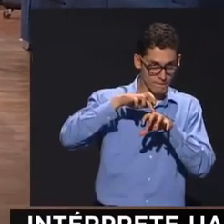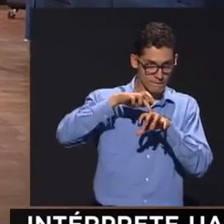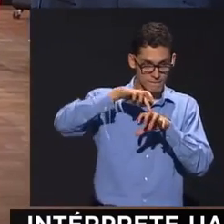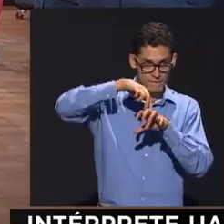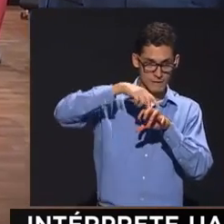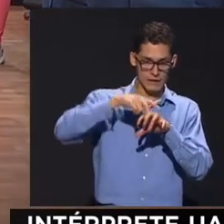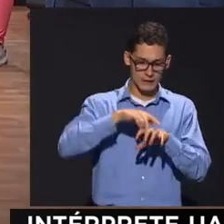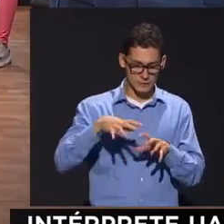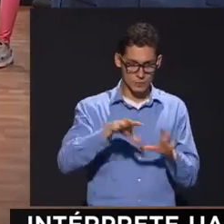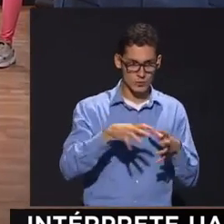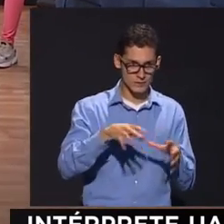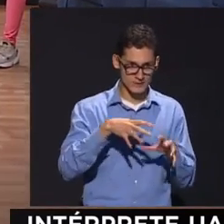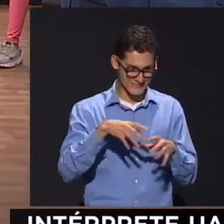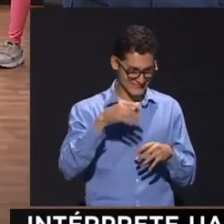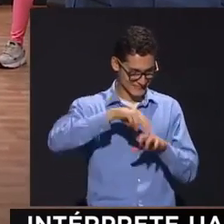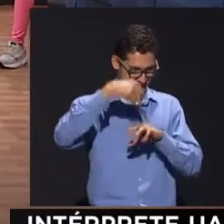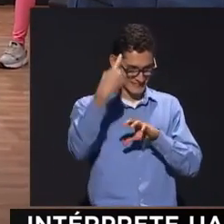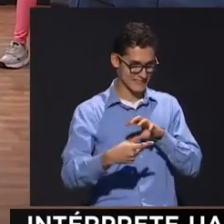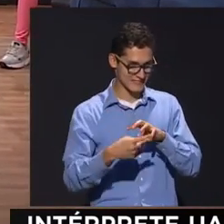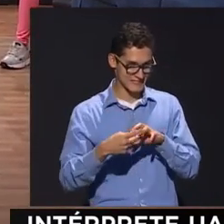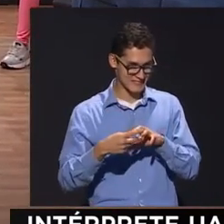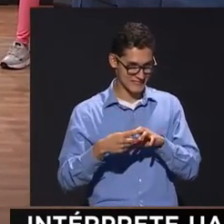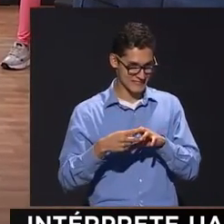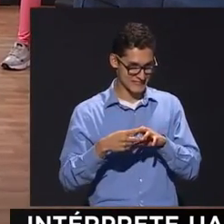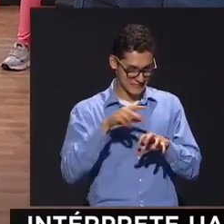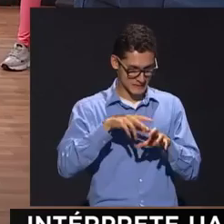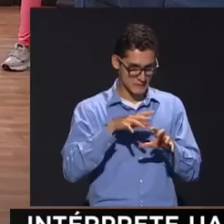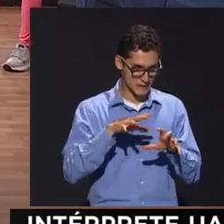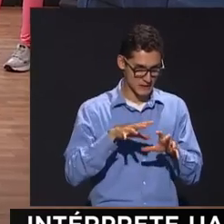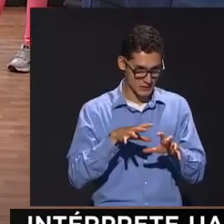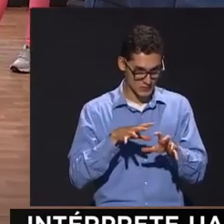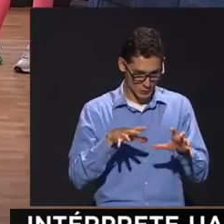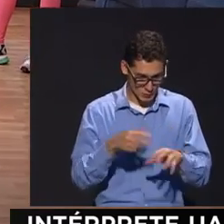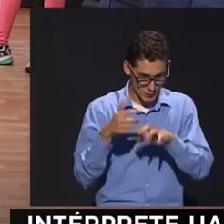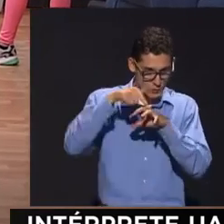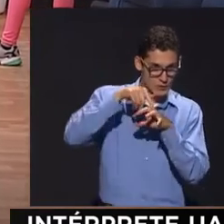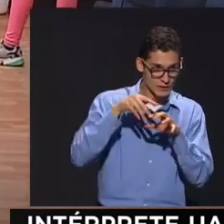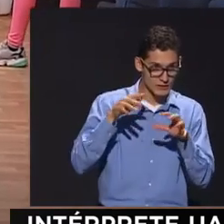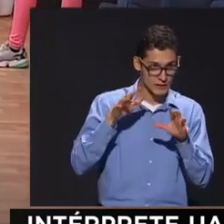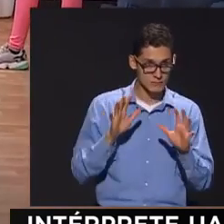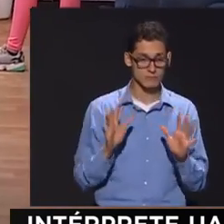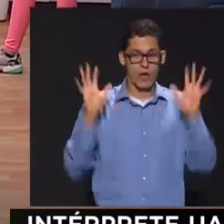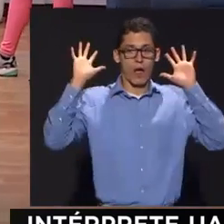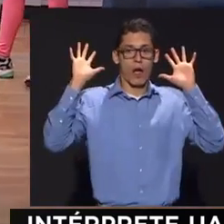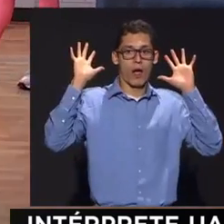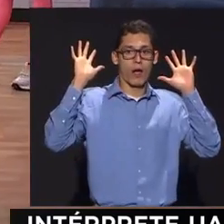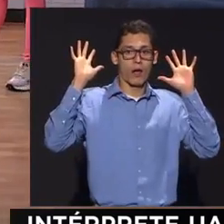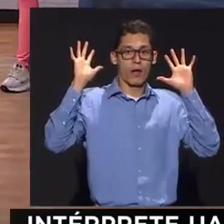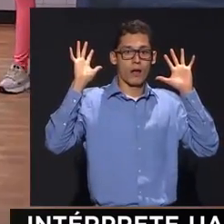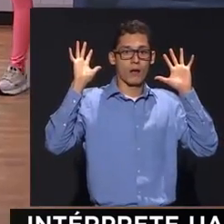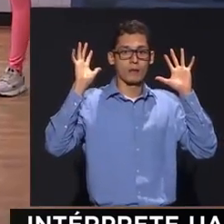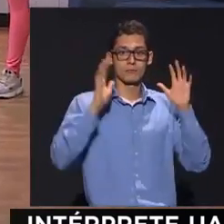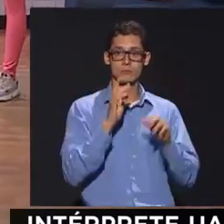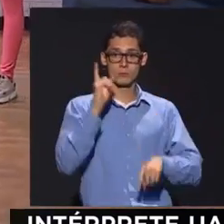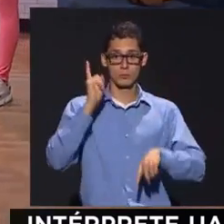esto se mueve de pronto me caigo aquí equilibrio montó en otro plano y ya no